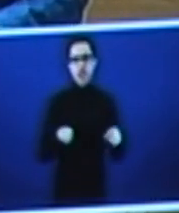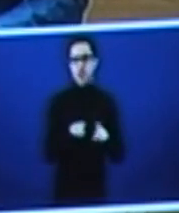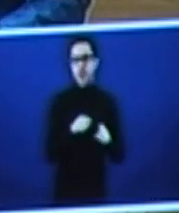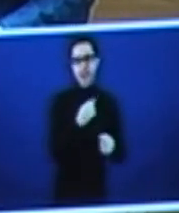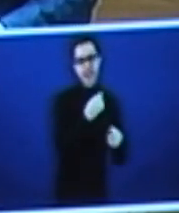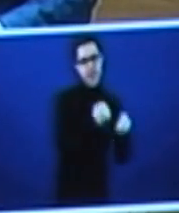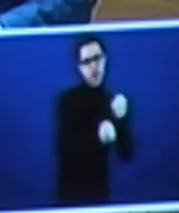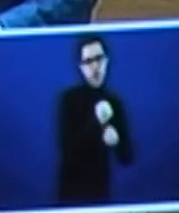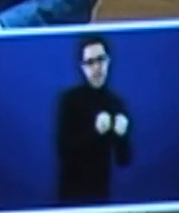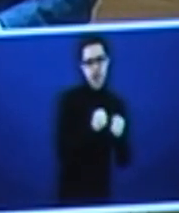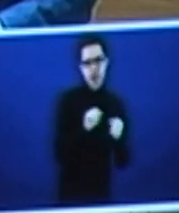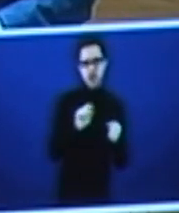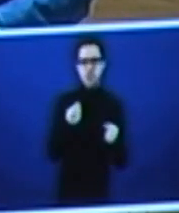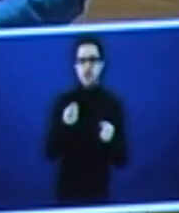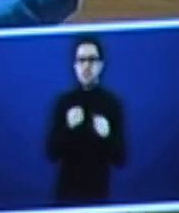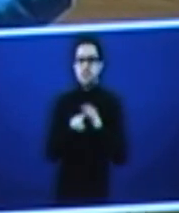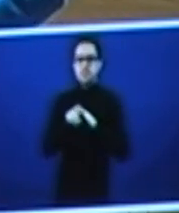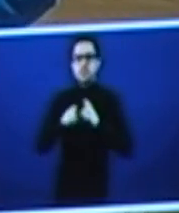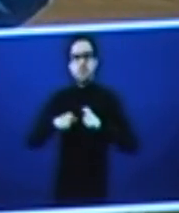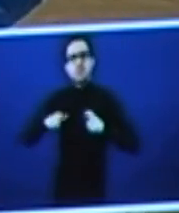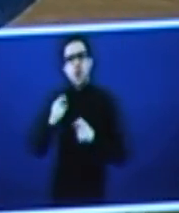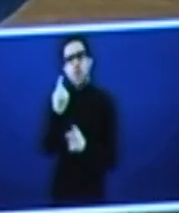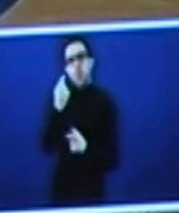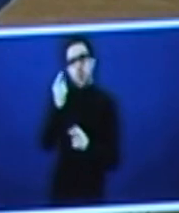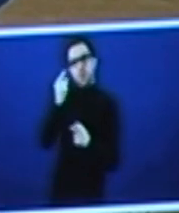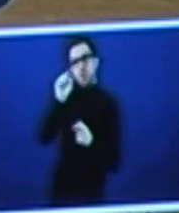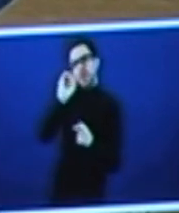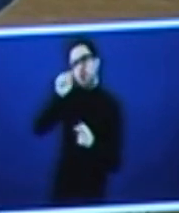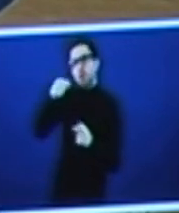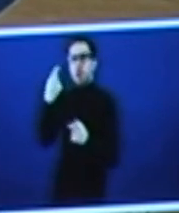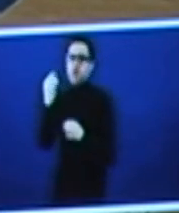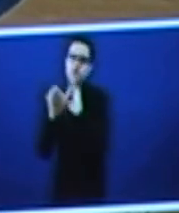economía. España decreceu. Galicia mellorou